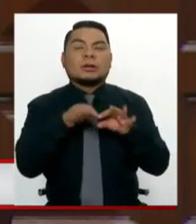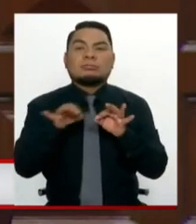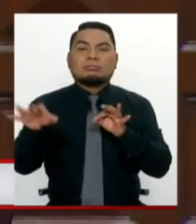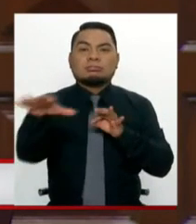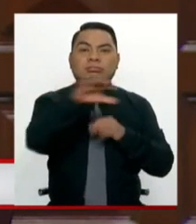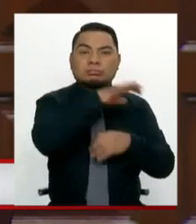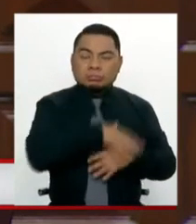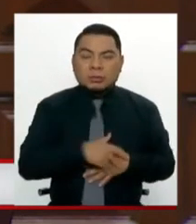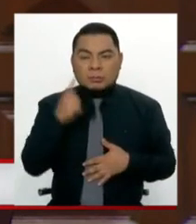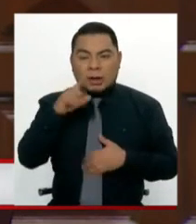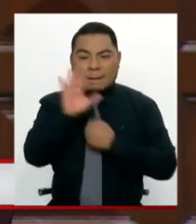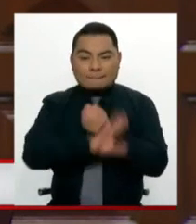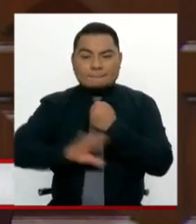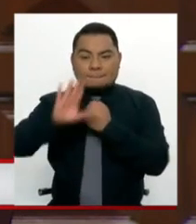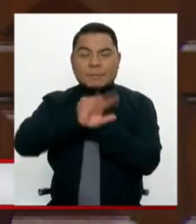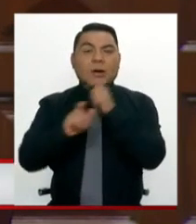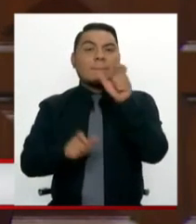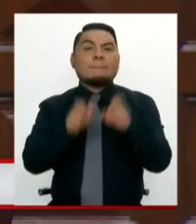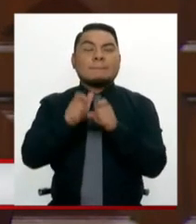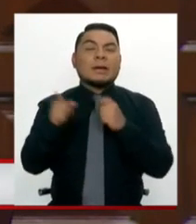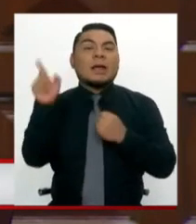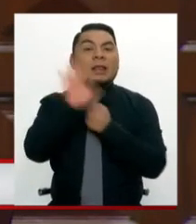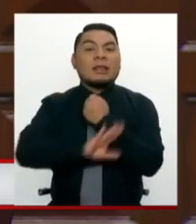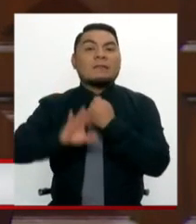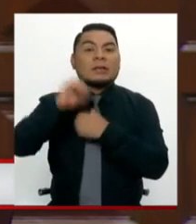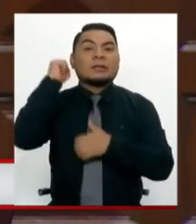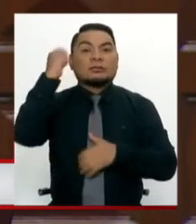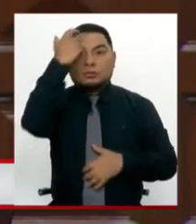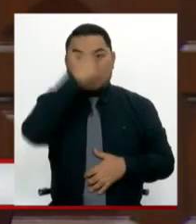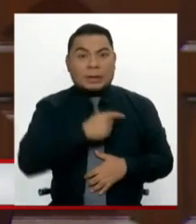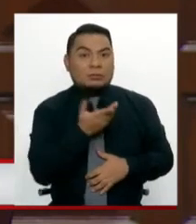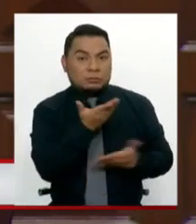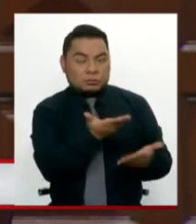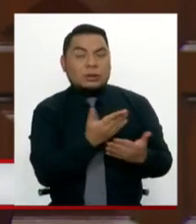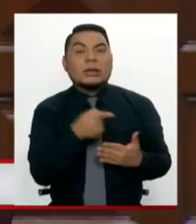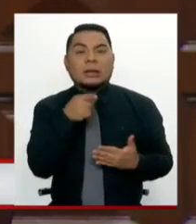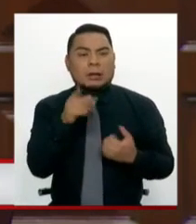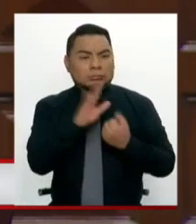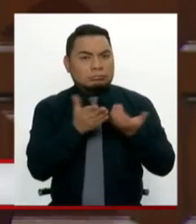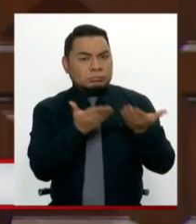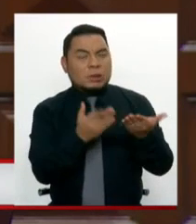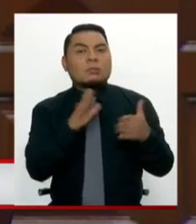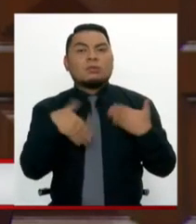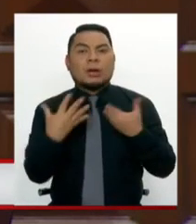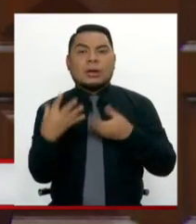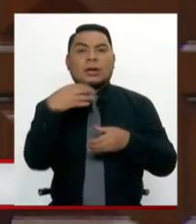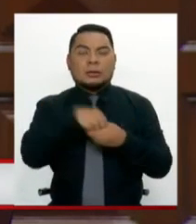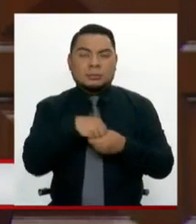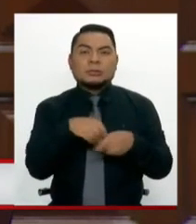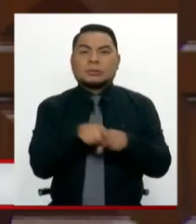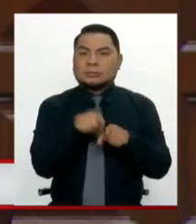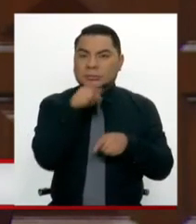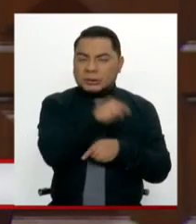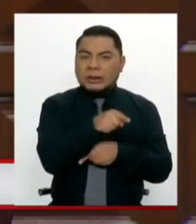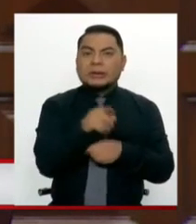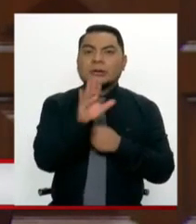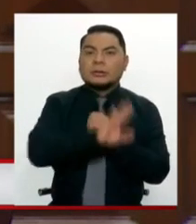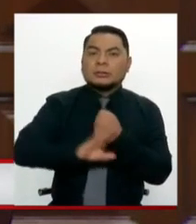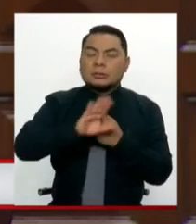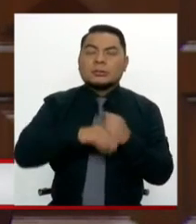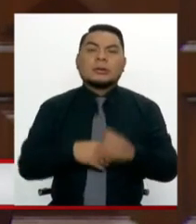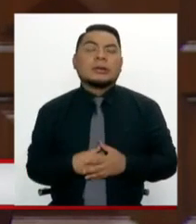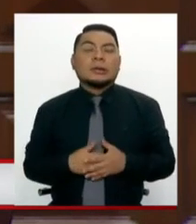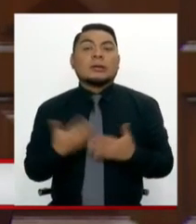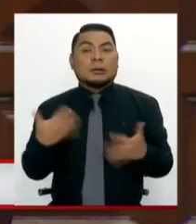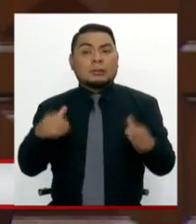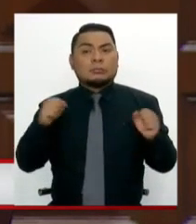intersectorial para la protección de las personas defensoras de derechos humanos, a fin de incluir a DEVIDA. Si